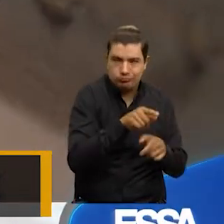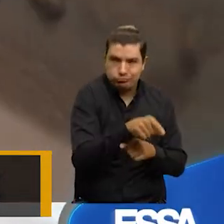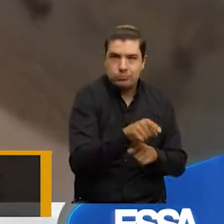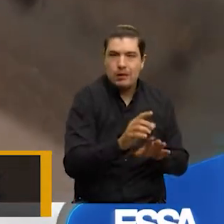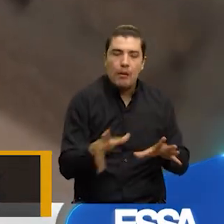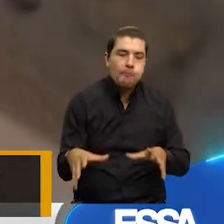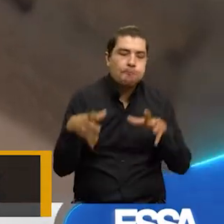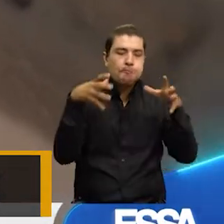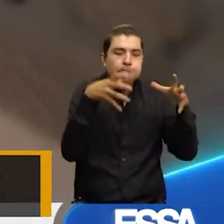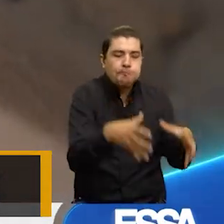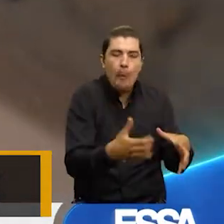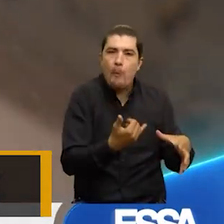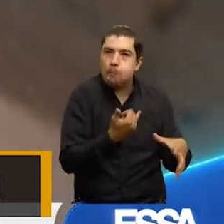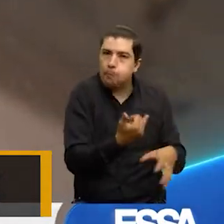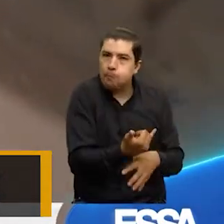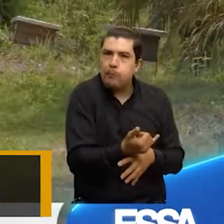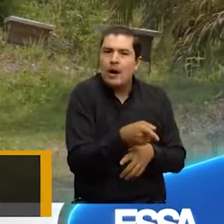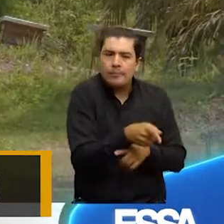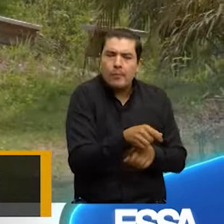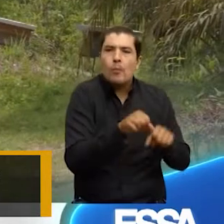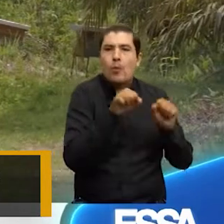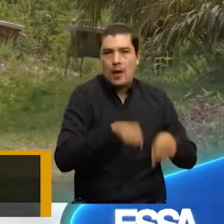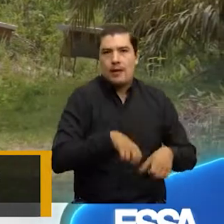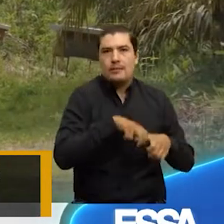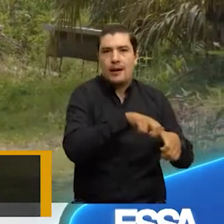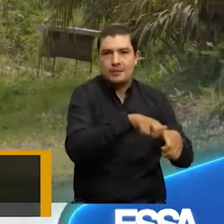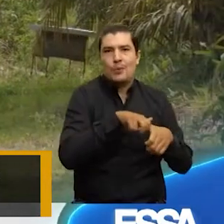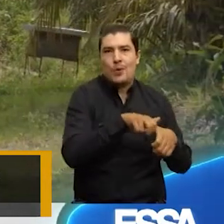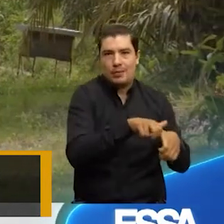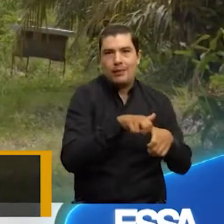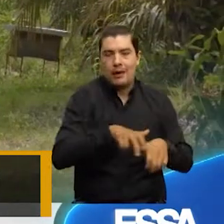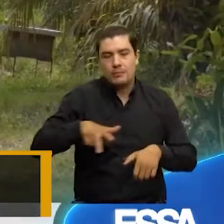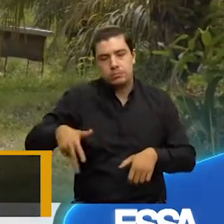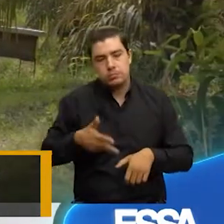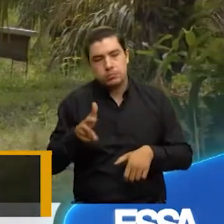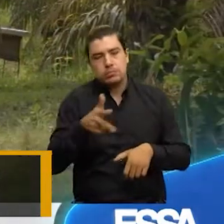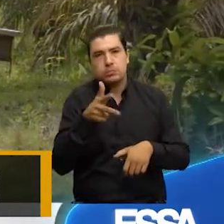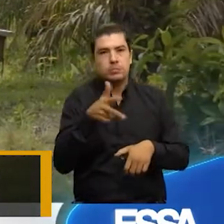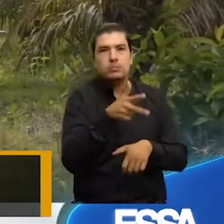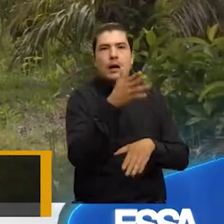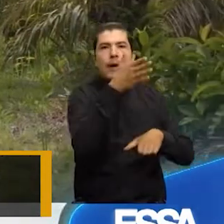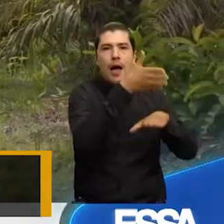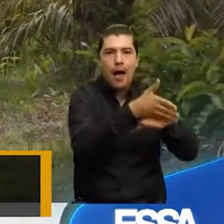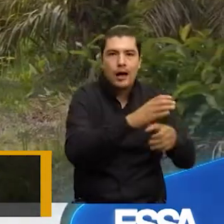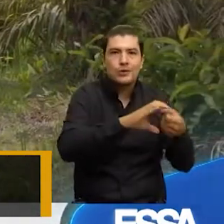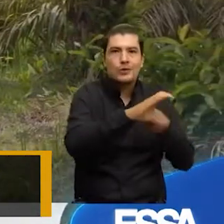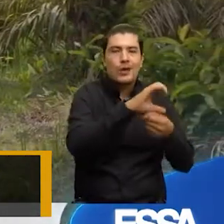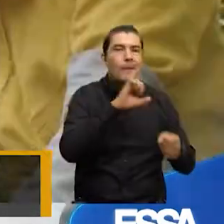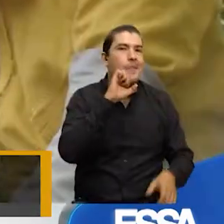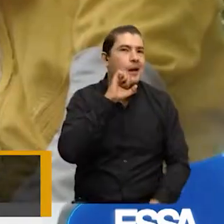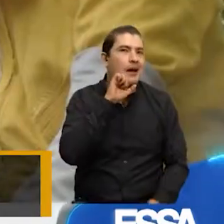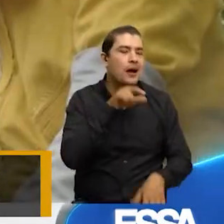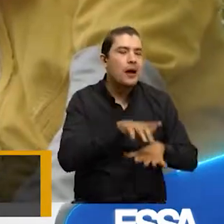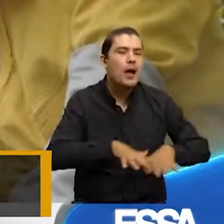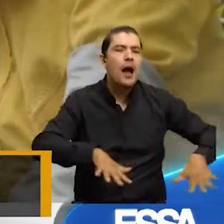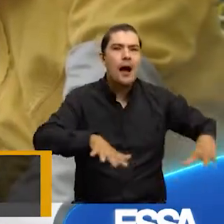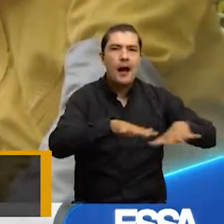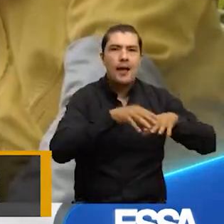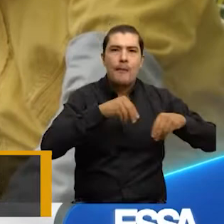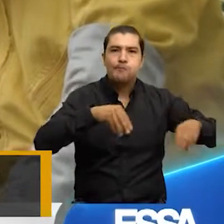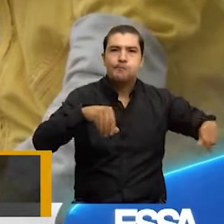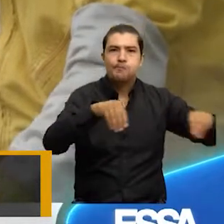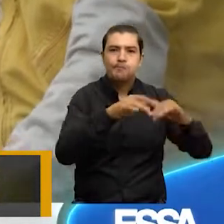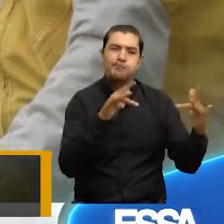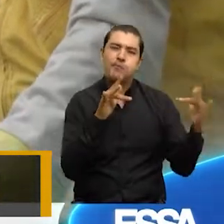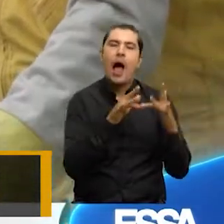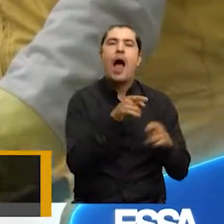ahí puedan ser transportadas precisamente y sean reubicadas en un predio que le da